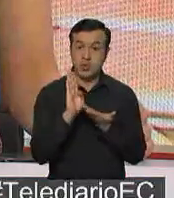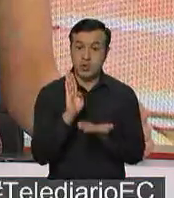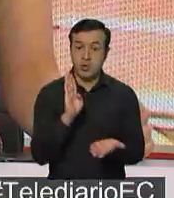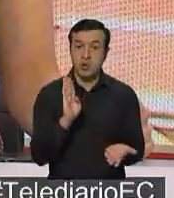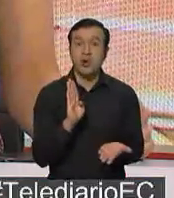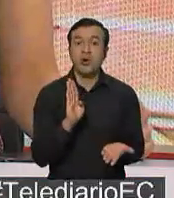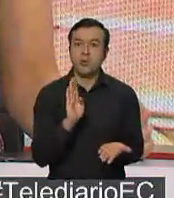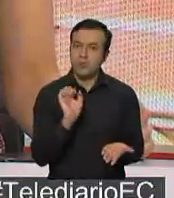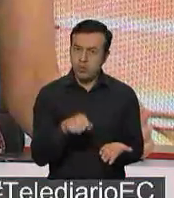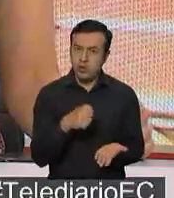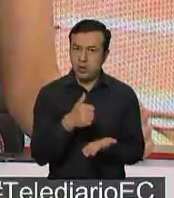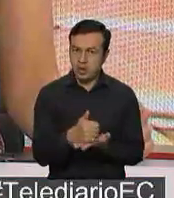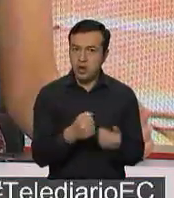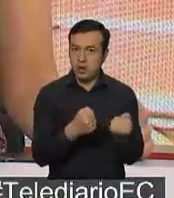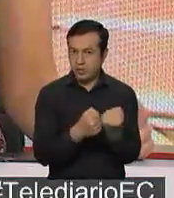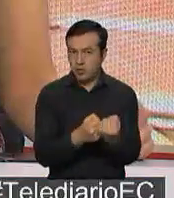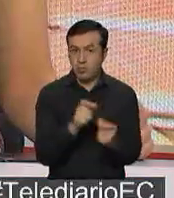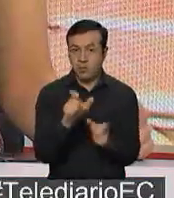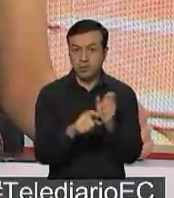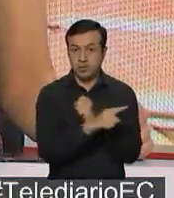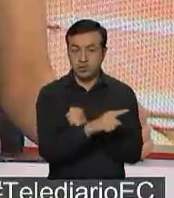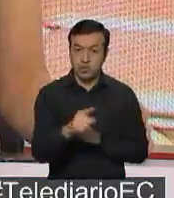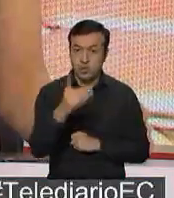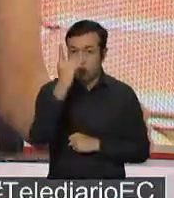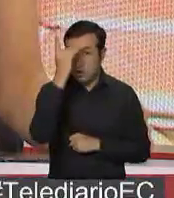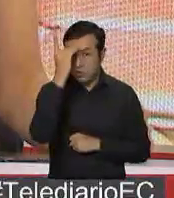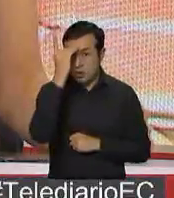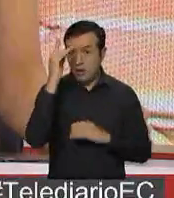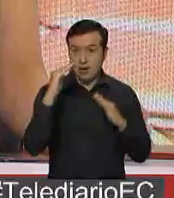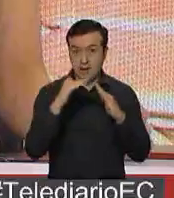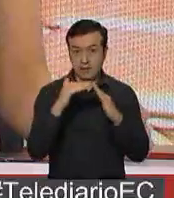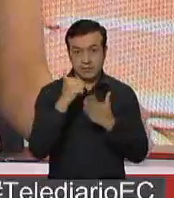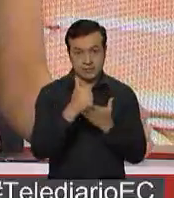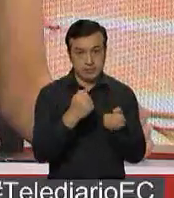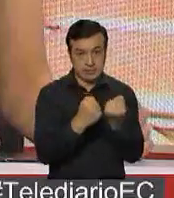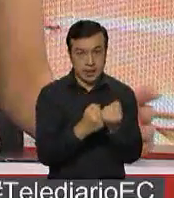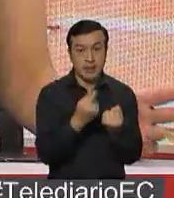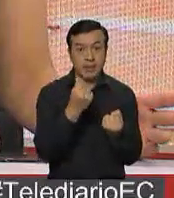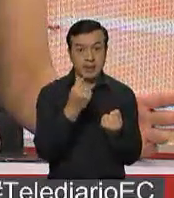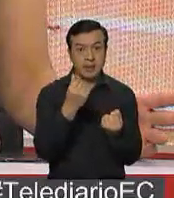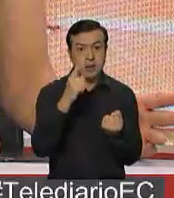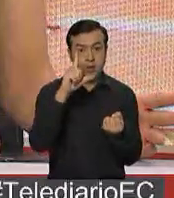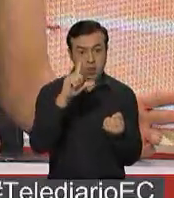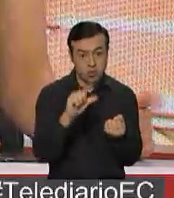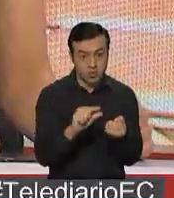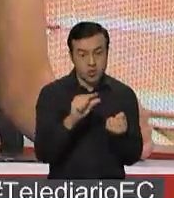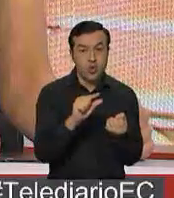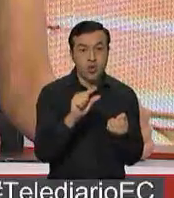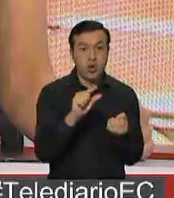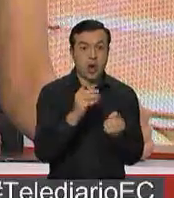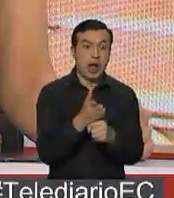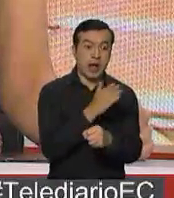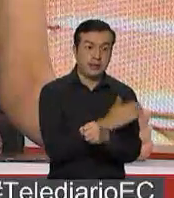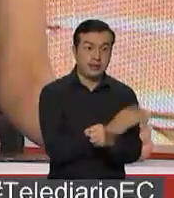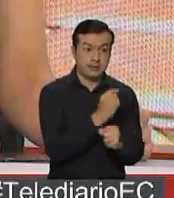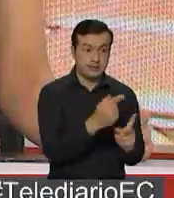activó soluciones para el pago de préstamos hipotecarios. Se contemplan cuotas más bajas y con el interés original del